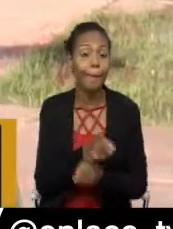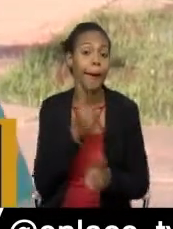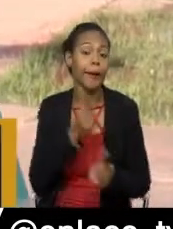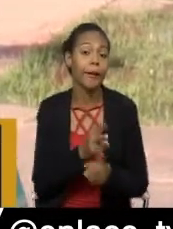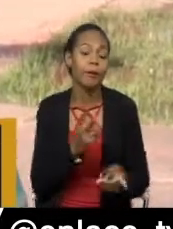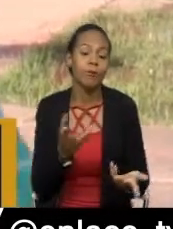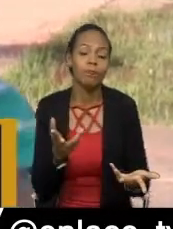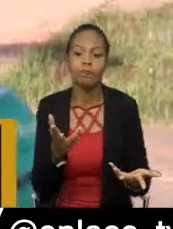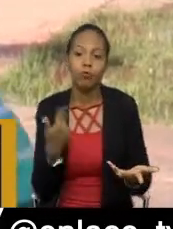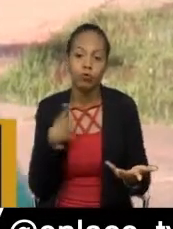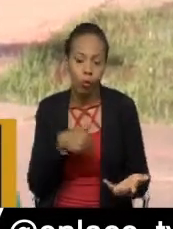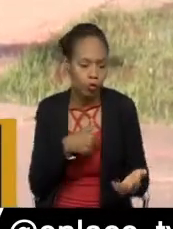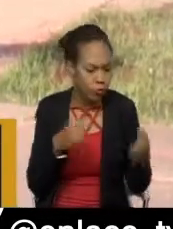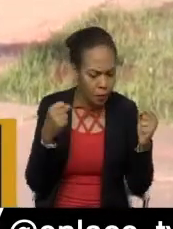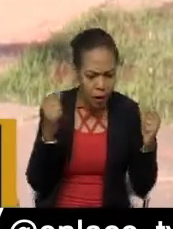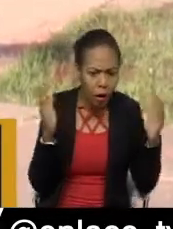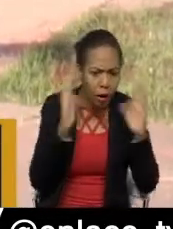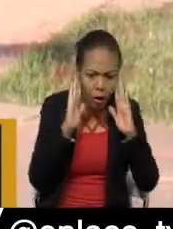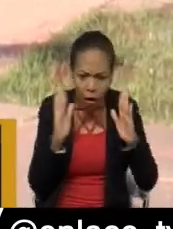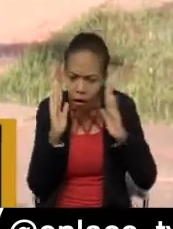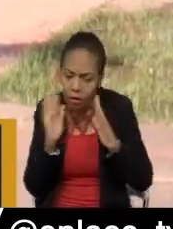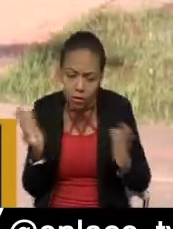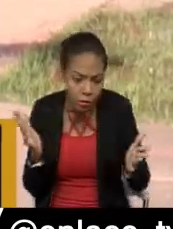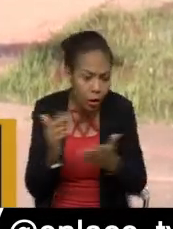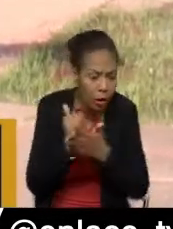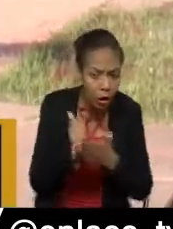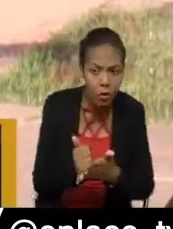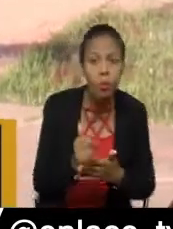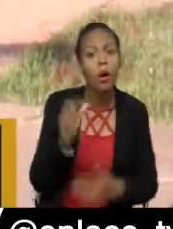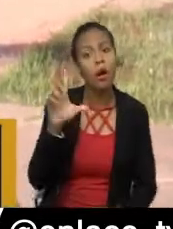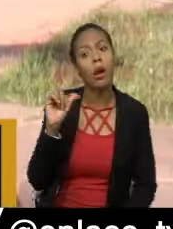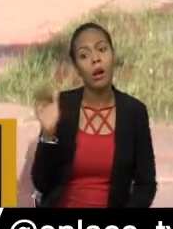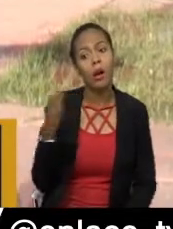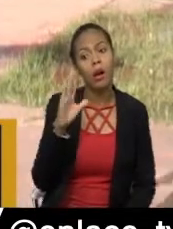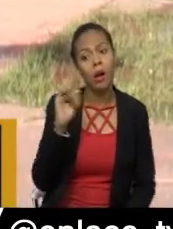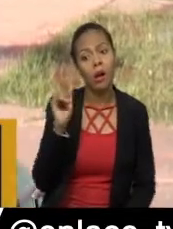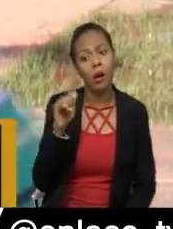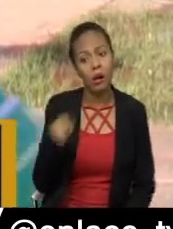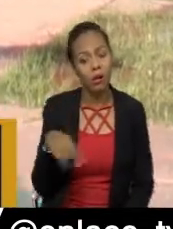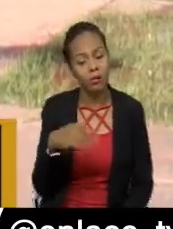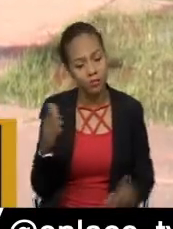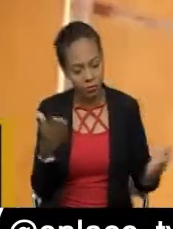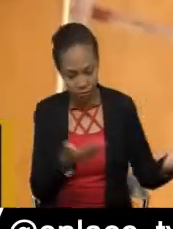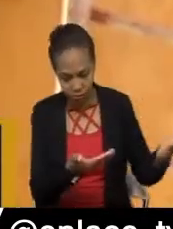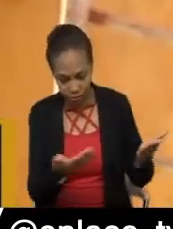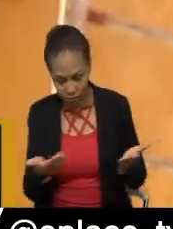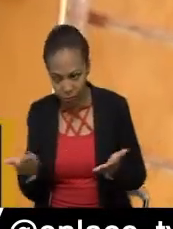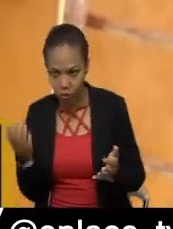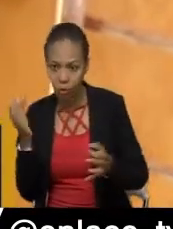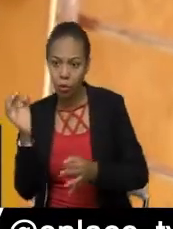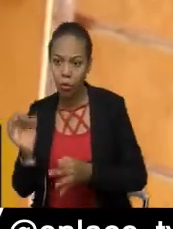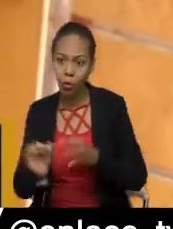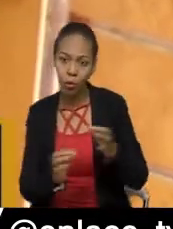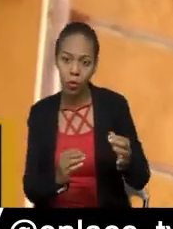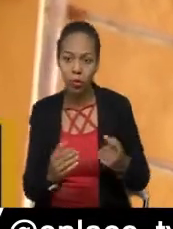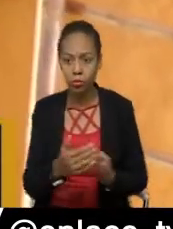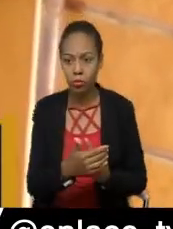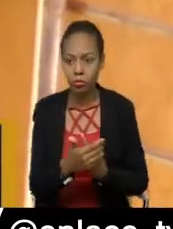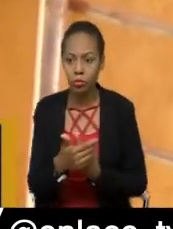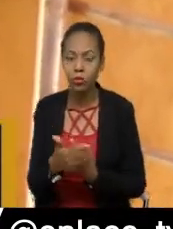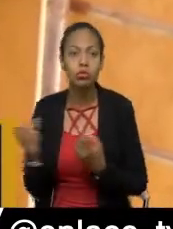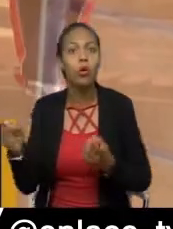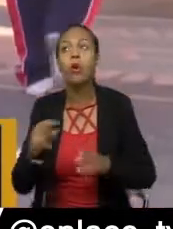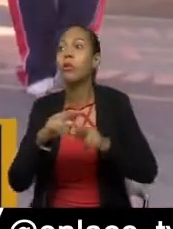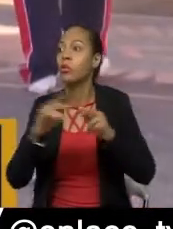velar por ellos. Hoy en su día la CAS los recibe, hace toma de ellos, los lleva y los resocializa a su